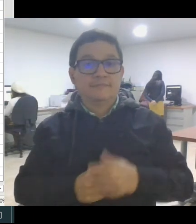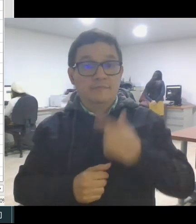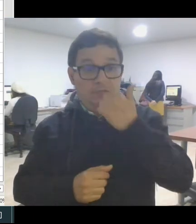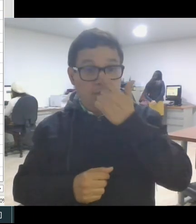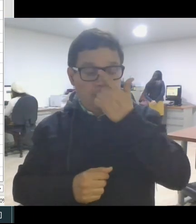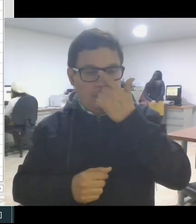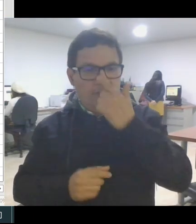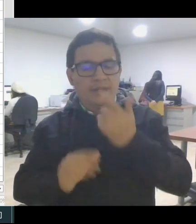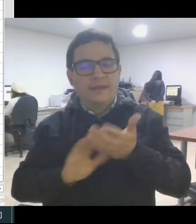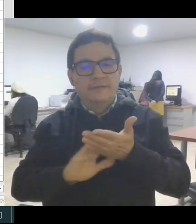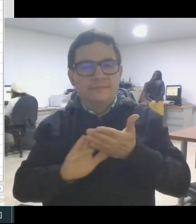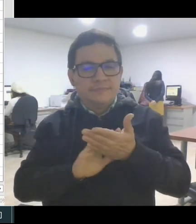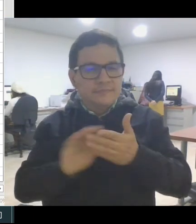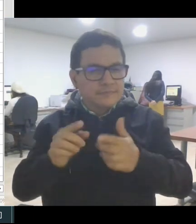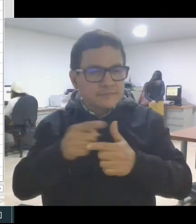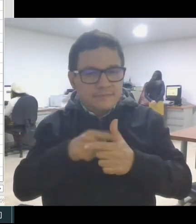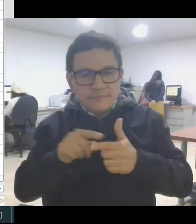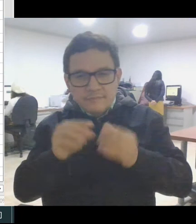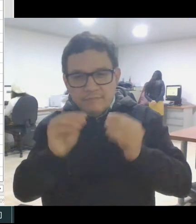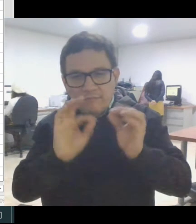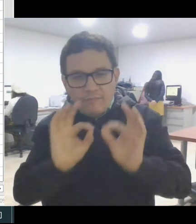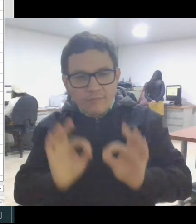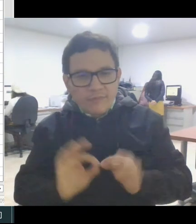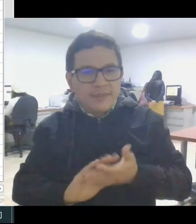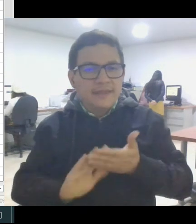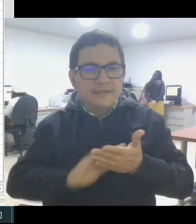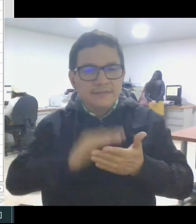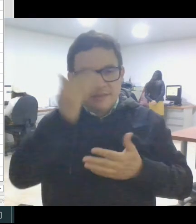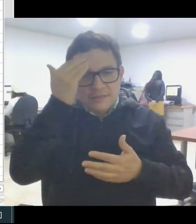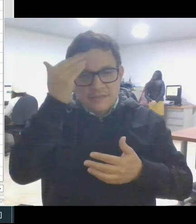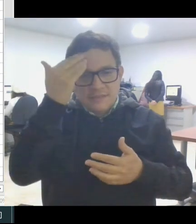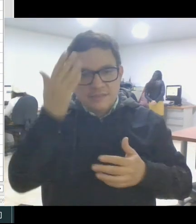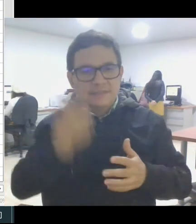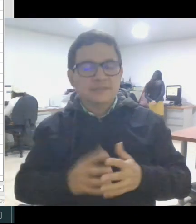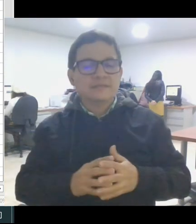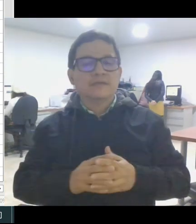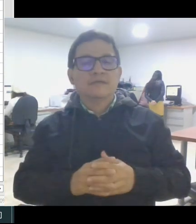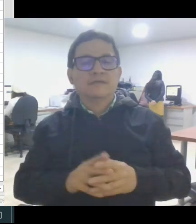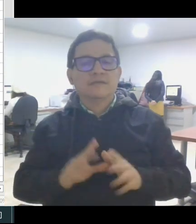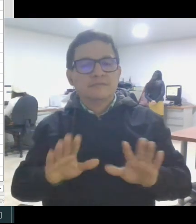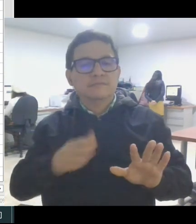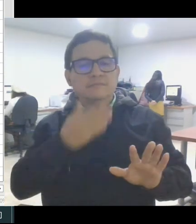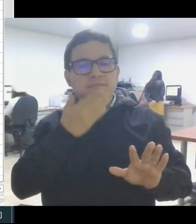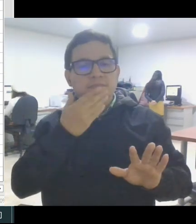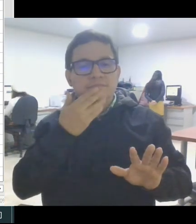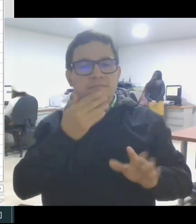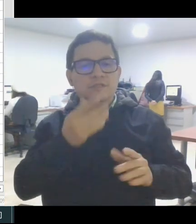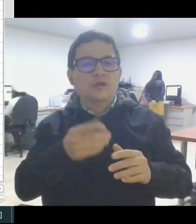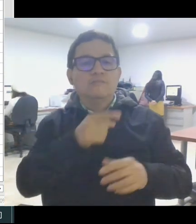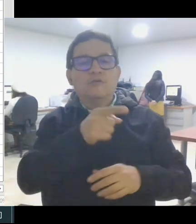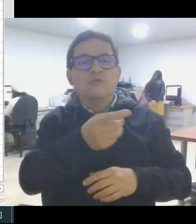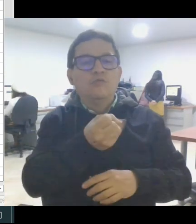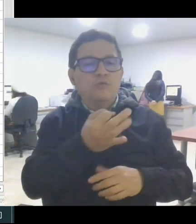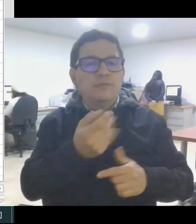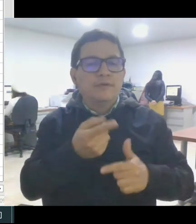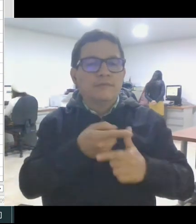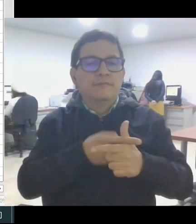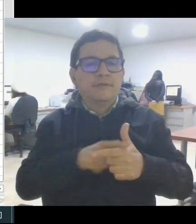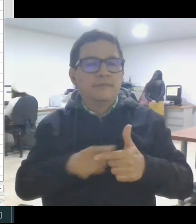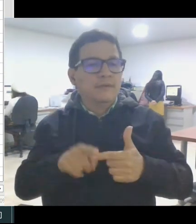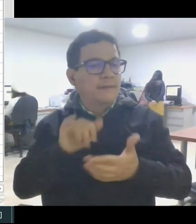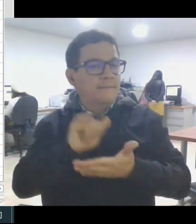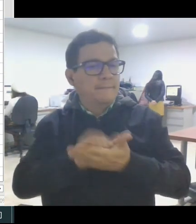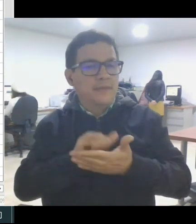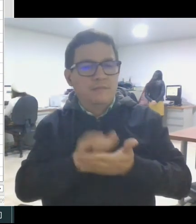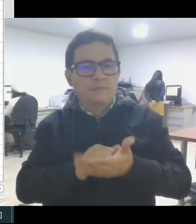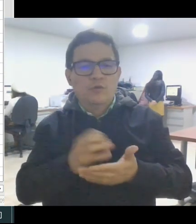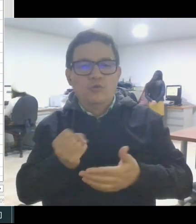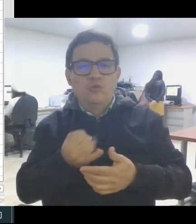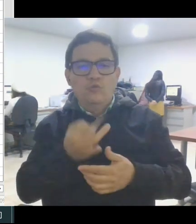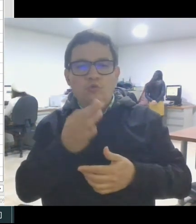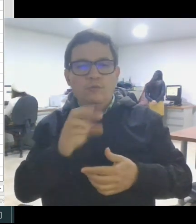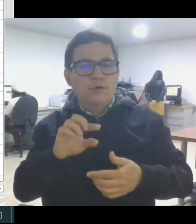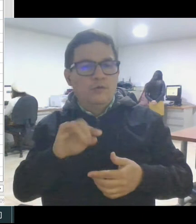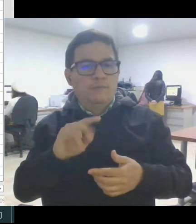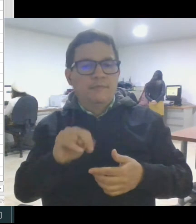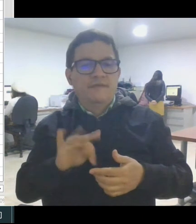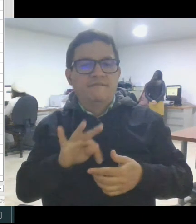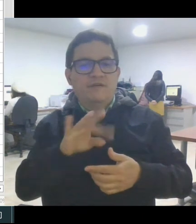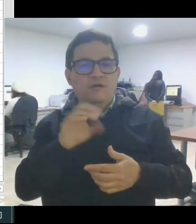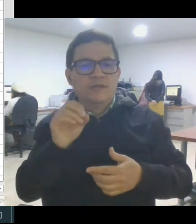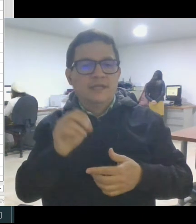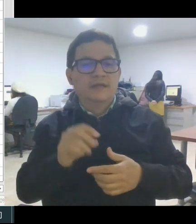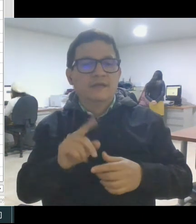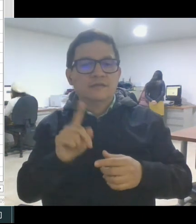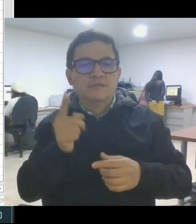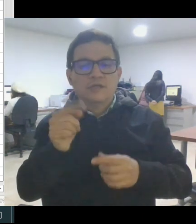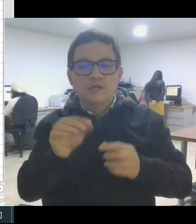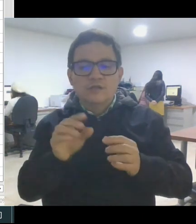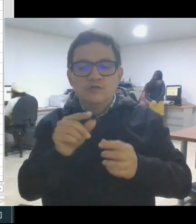la operación, ya saben, tomo ese valor, lo divido sobre ese mismo número pivote, solo que le coloco